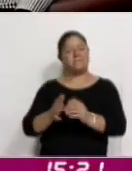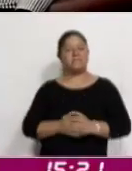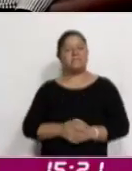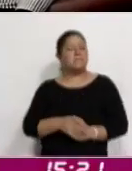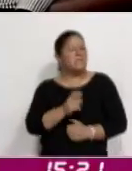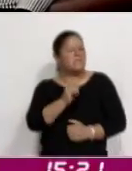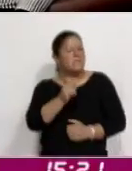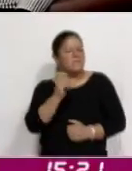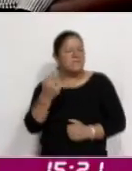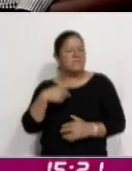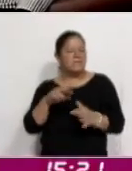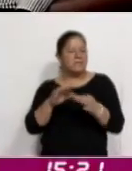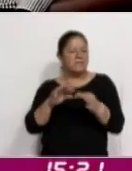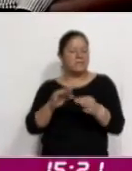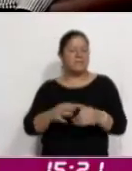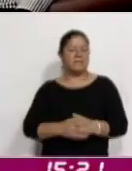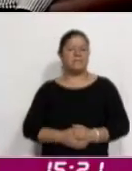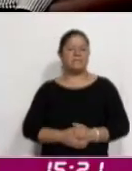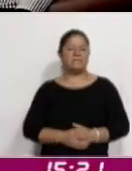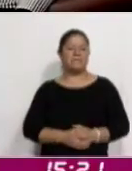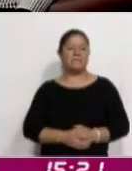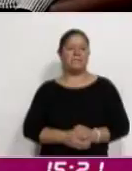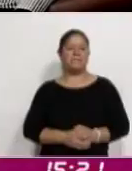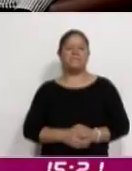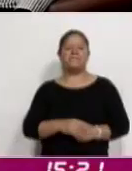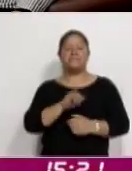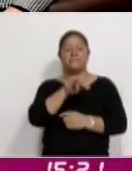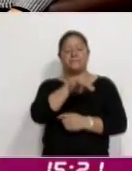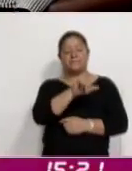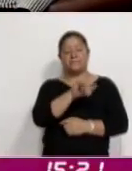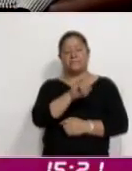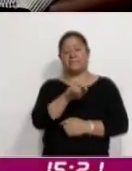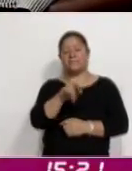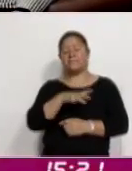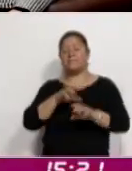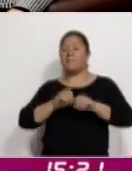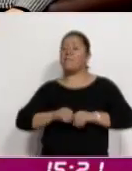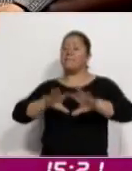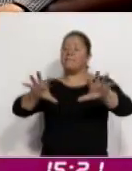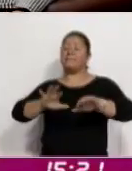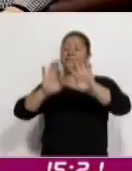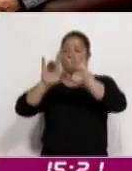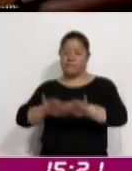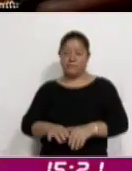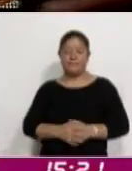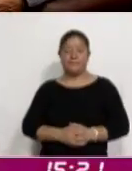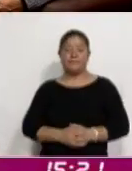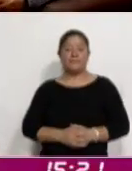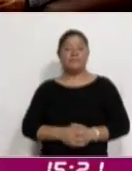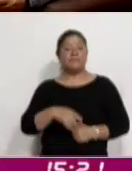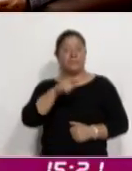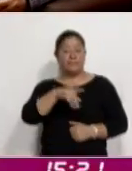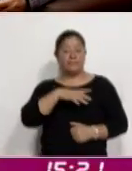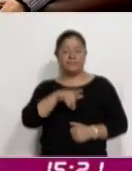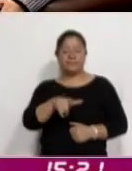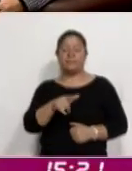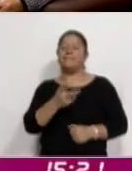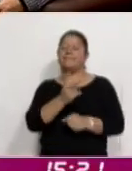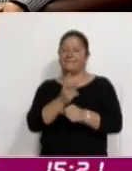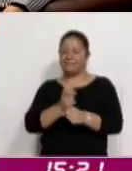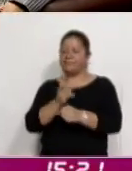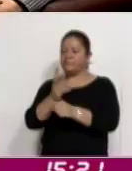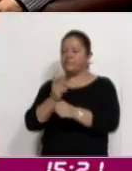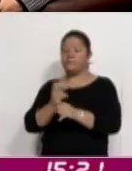trató este certamen? Sí, el INAI lanza una convocatoria donde está justo invitando